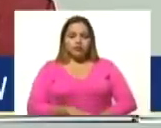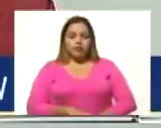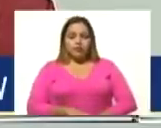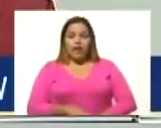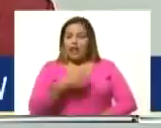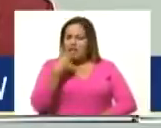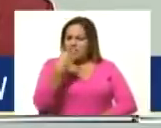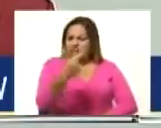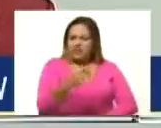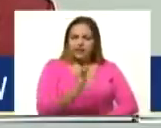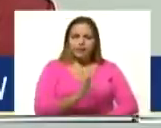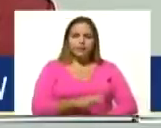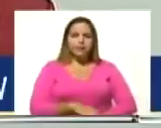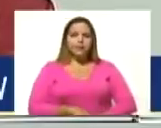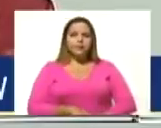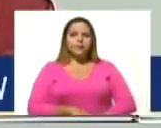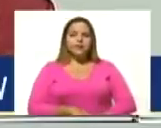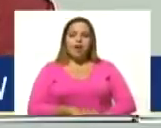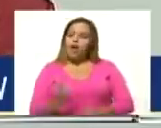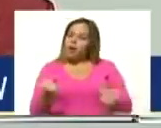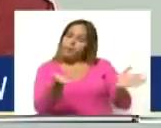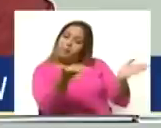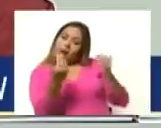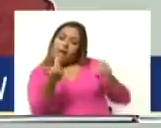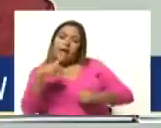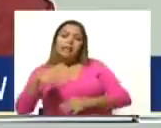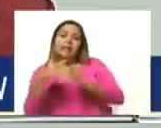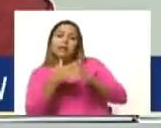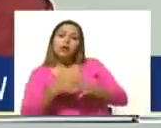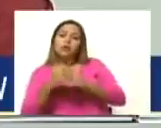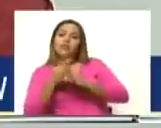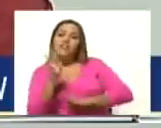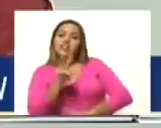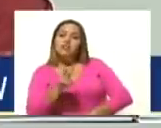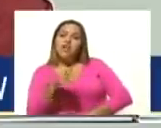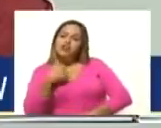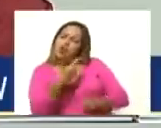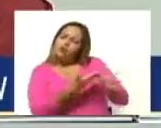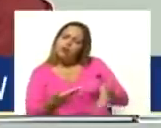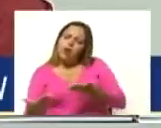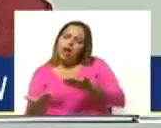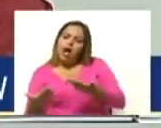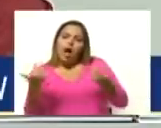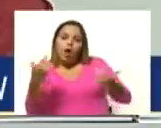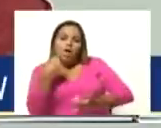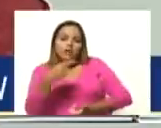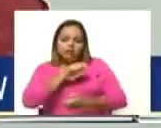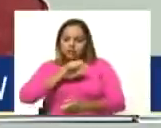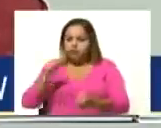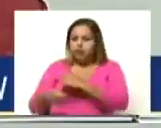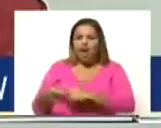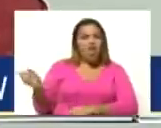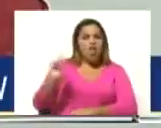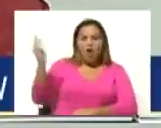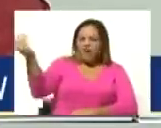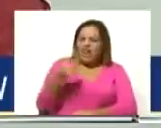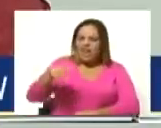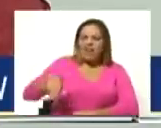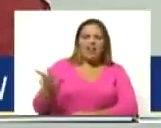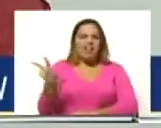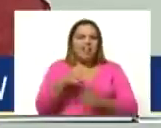supuestamente decía, vénganse para acá los venezolanos, que yo los recibo, ahora dice que no vaya ninguno. Y defiende lo